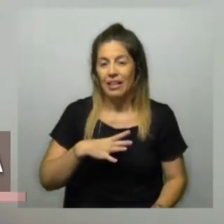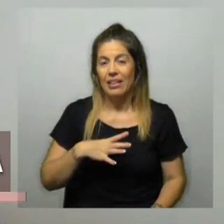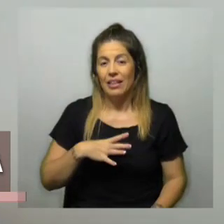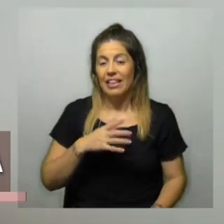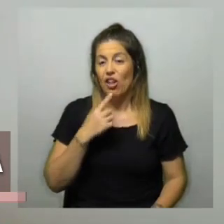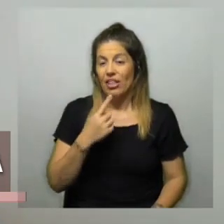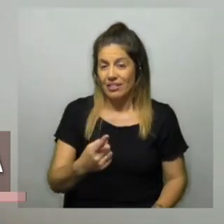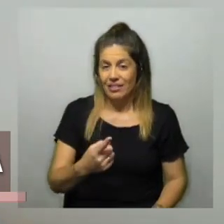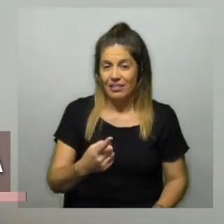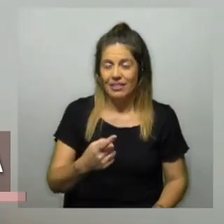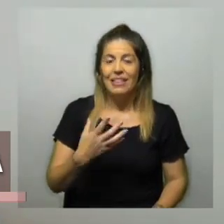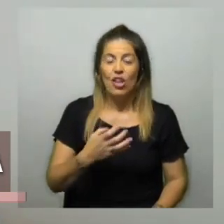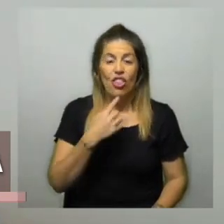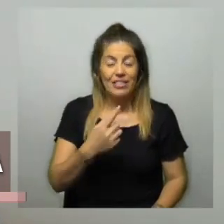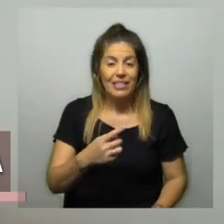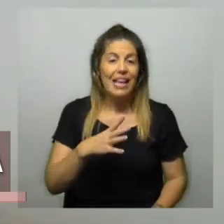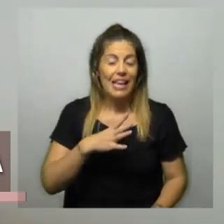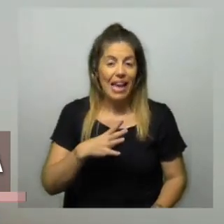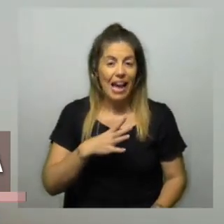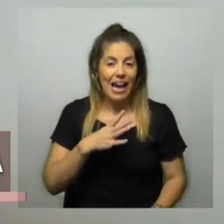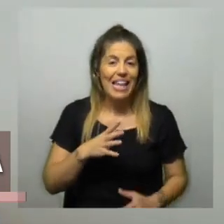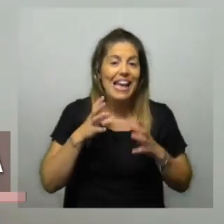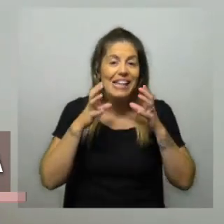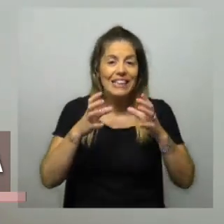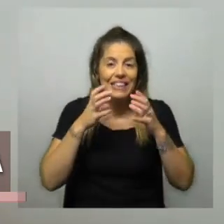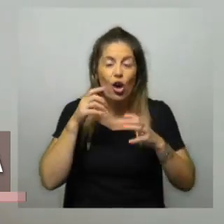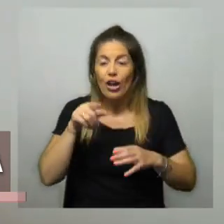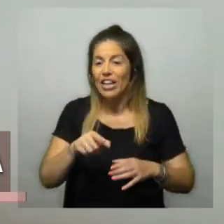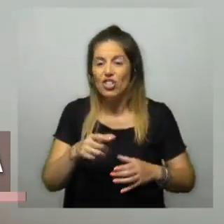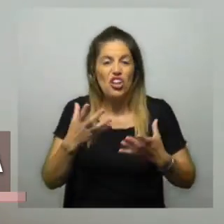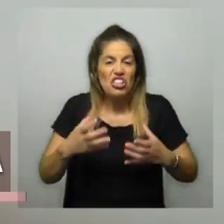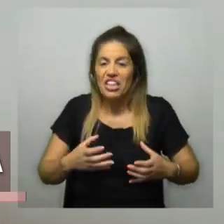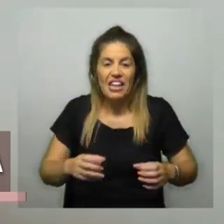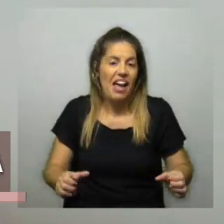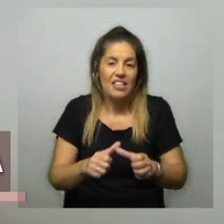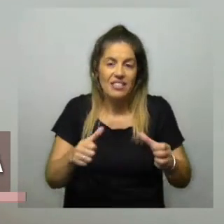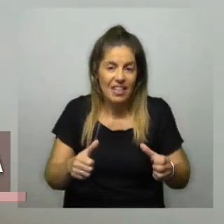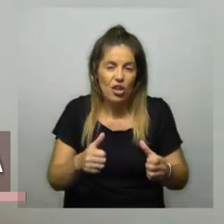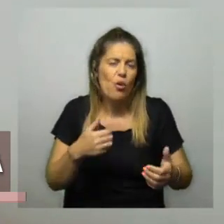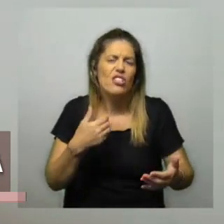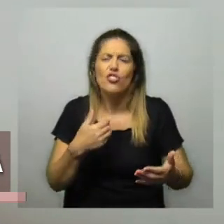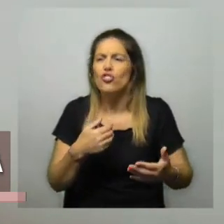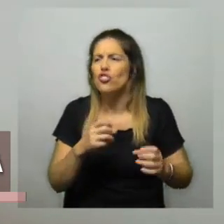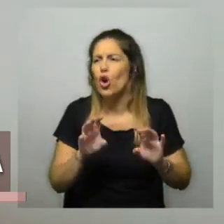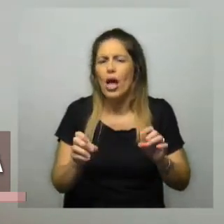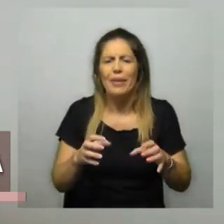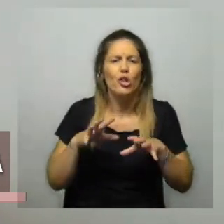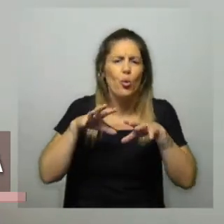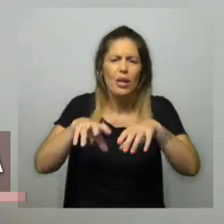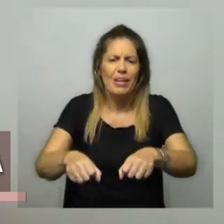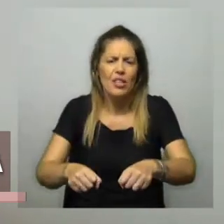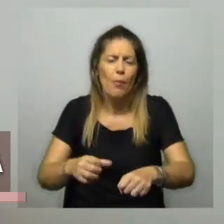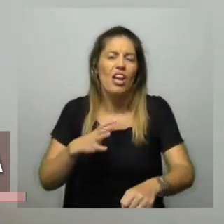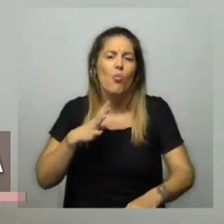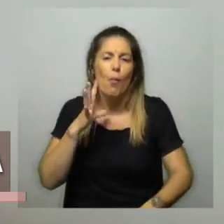quiero decir que hay el riesgo que ellos están dispuestos a tomar No es simplemente una invasión porque tuvieron una